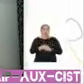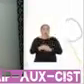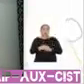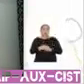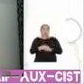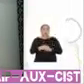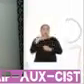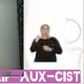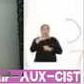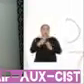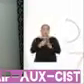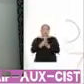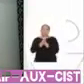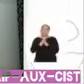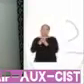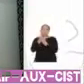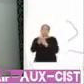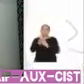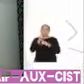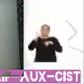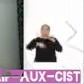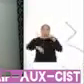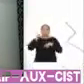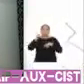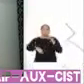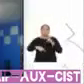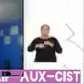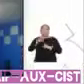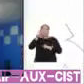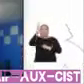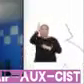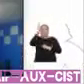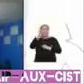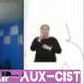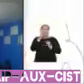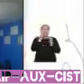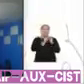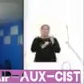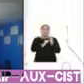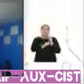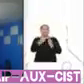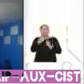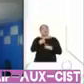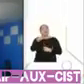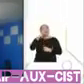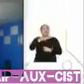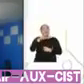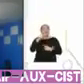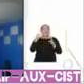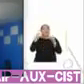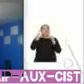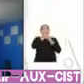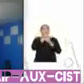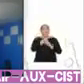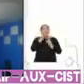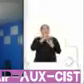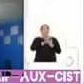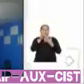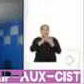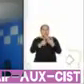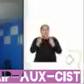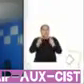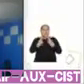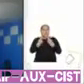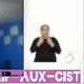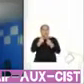y siempre pedir ayuda a mis primos, a mis papás y a mis hermanos. Lo que yo necesito al menos para lograr mis proyectos es